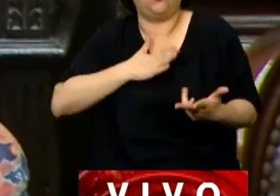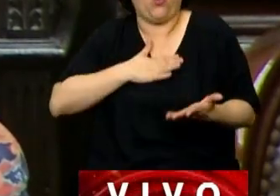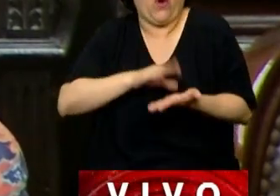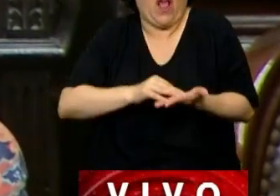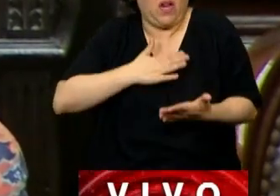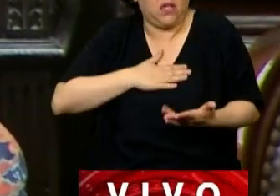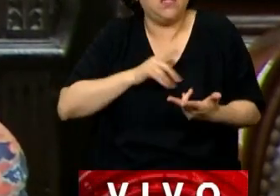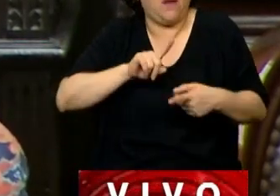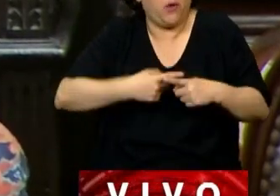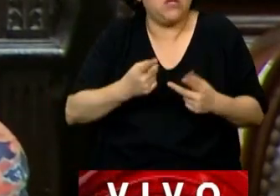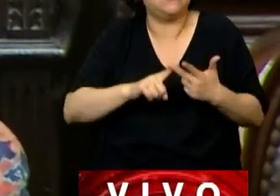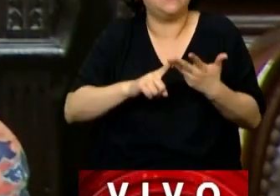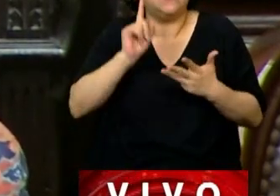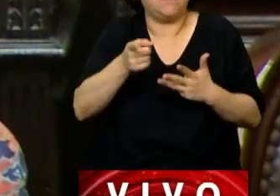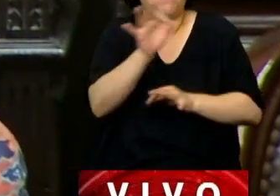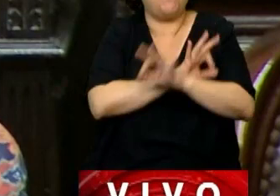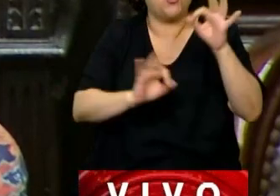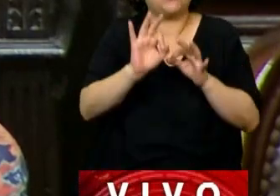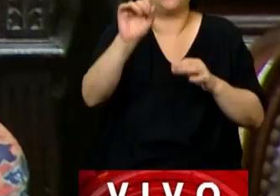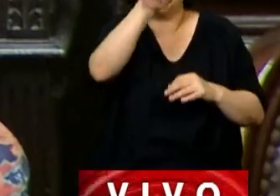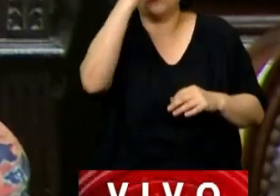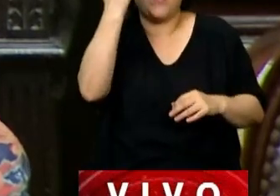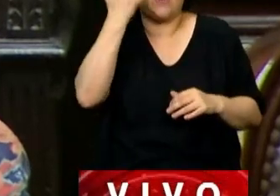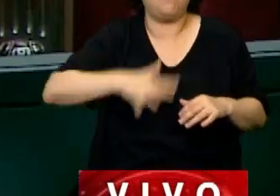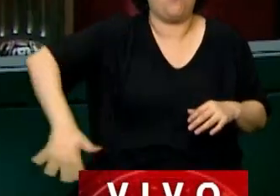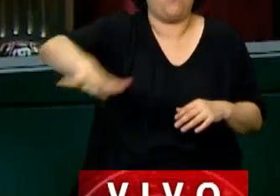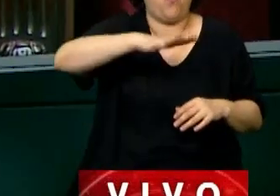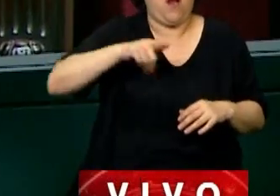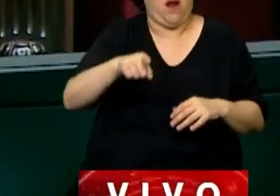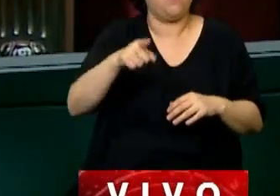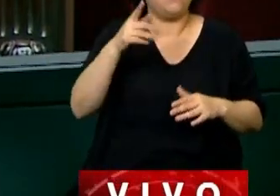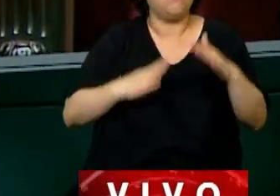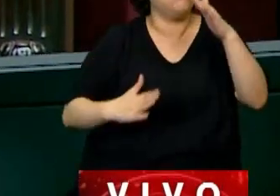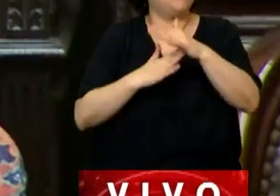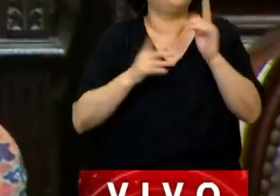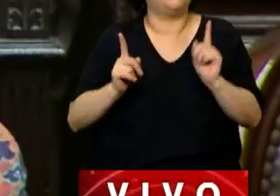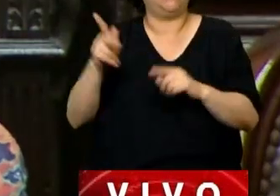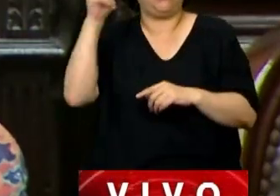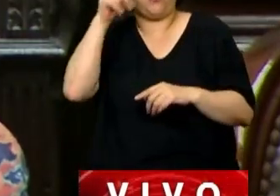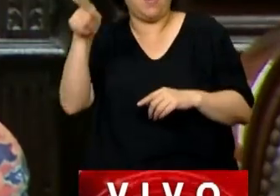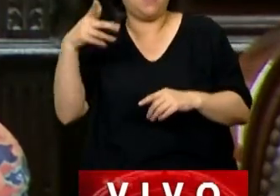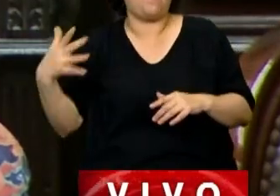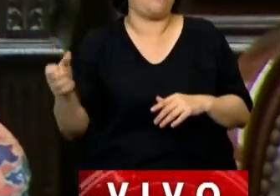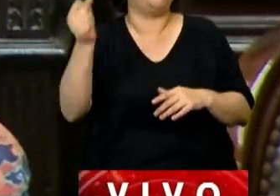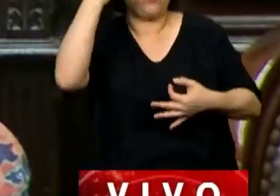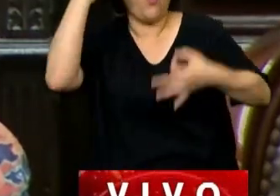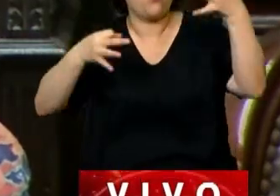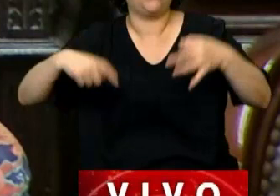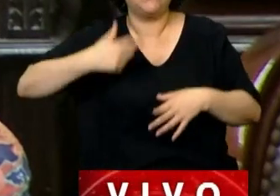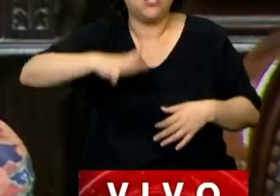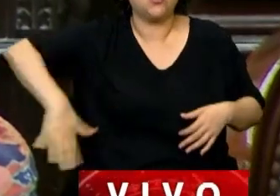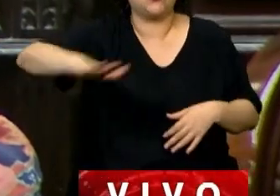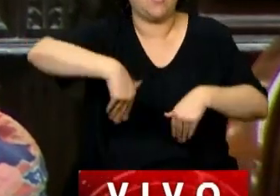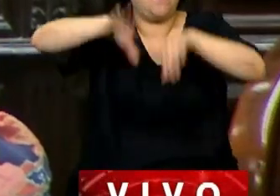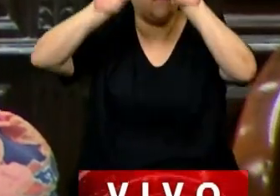la profundización del proyecto nacional silencio, y popular diputados, por favor, que condujera, pudiéramos alcanzar la justicia social, porque en la